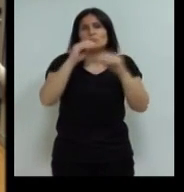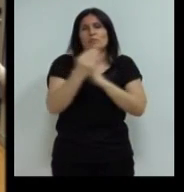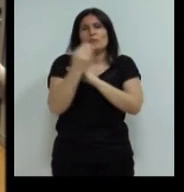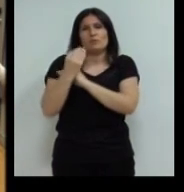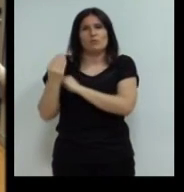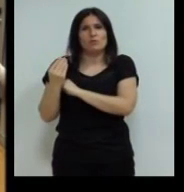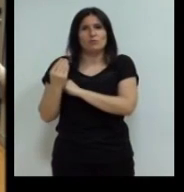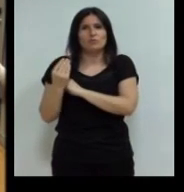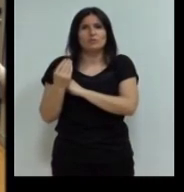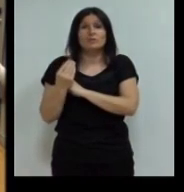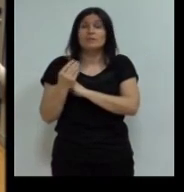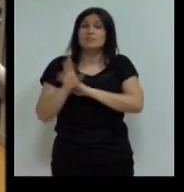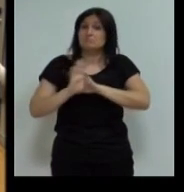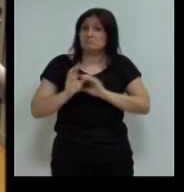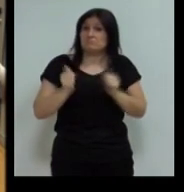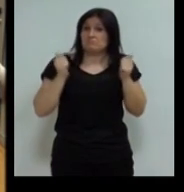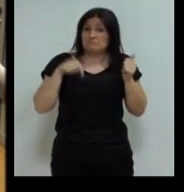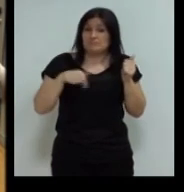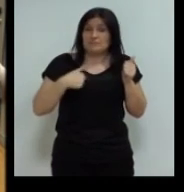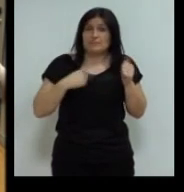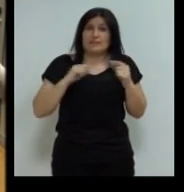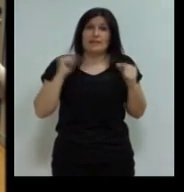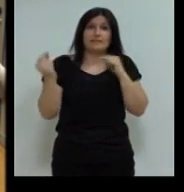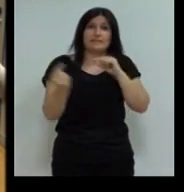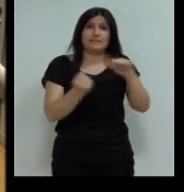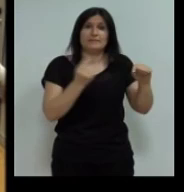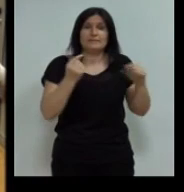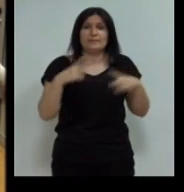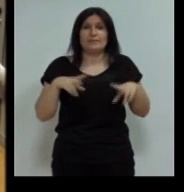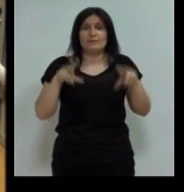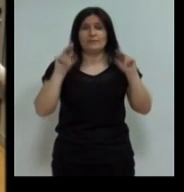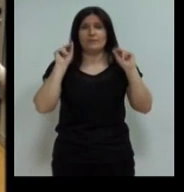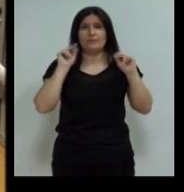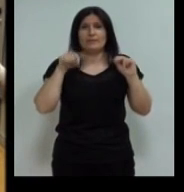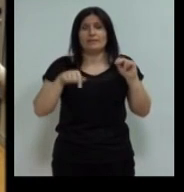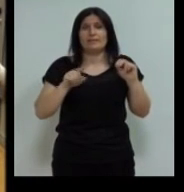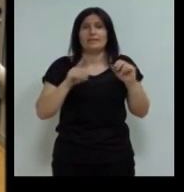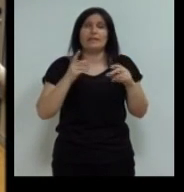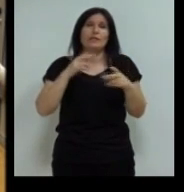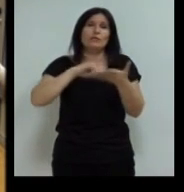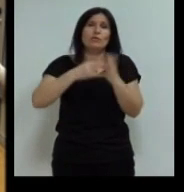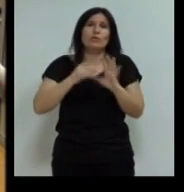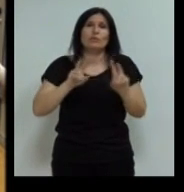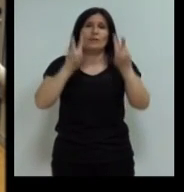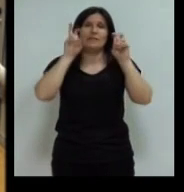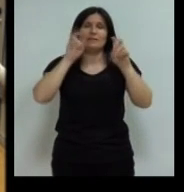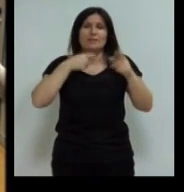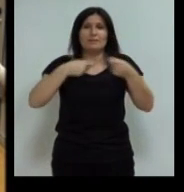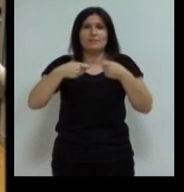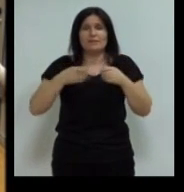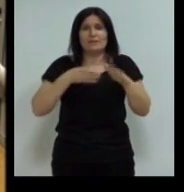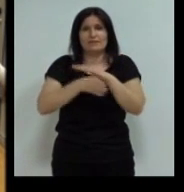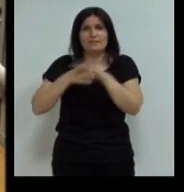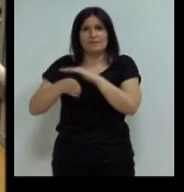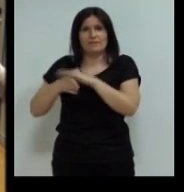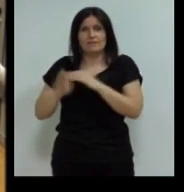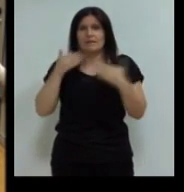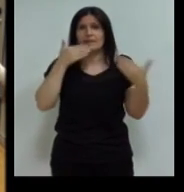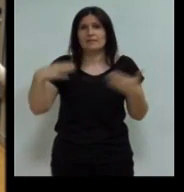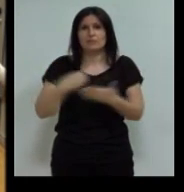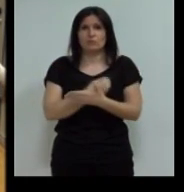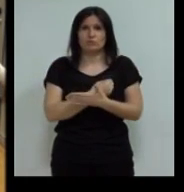bueno, y sin más, pues damos por terminado esta mesa redonda de soluciones de subtitulación en el mercado. Muchas gracias a todos.